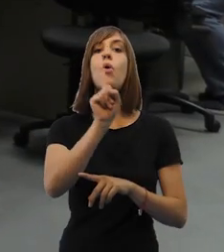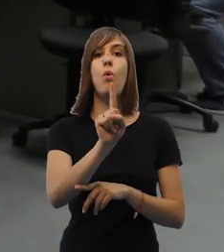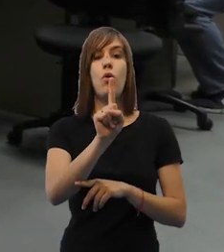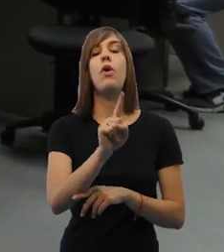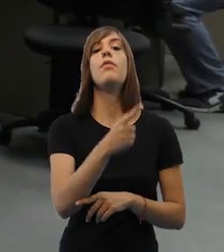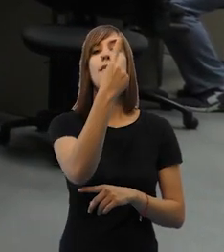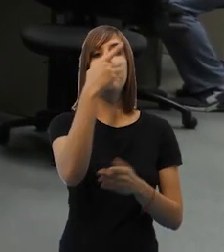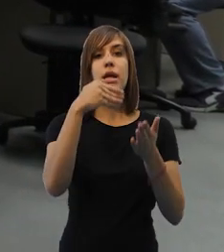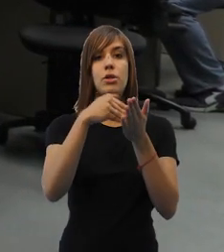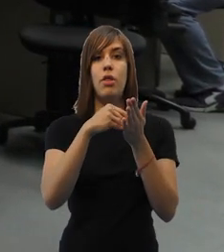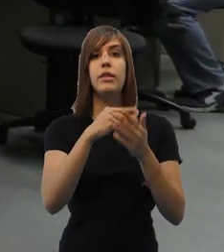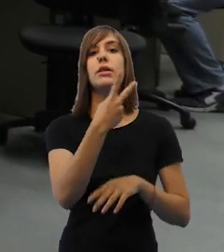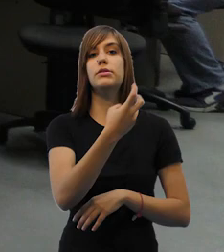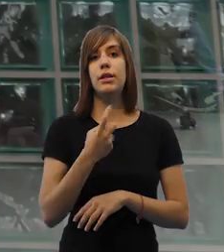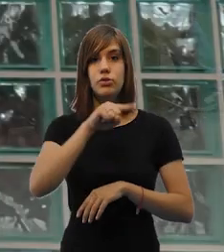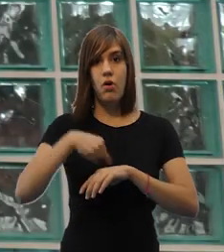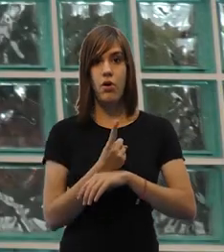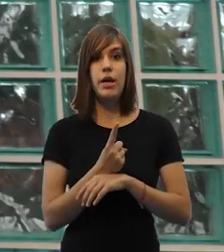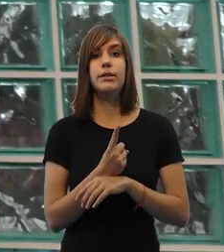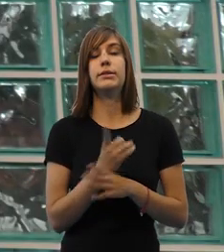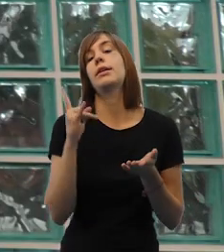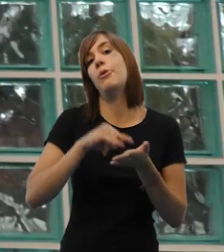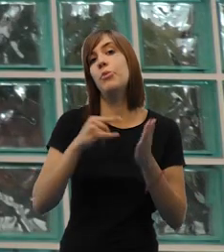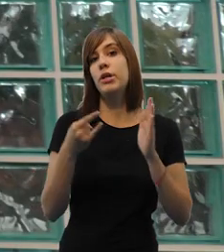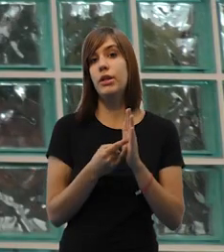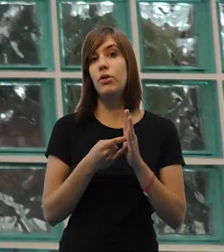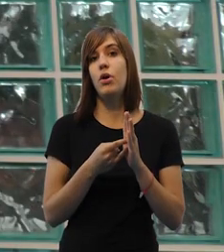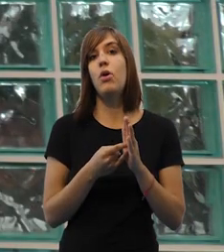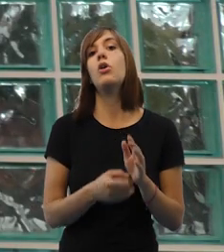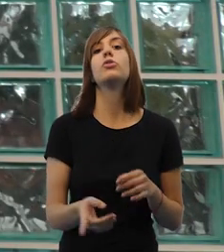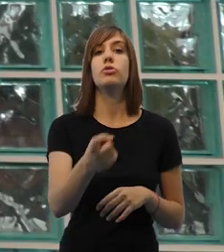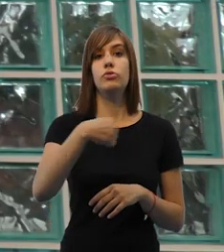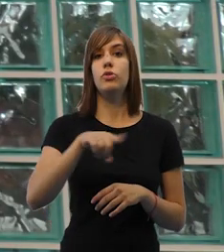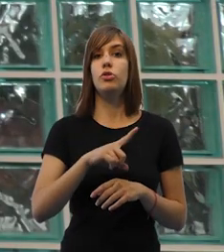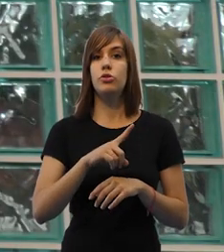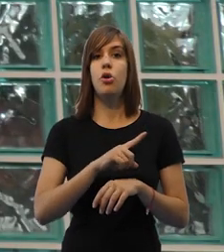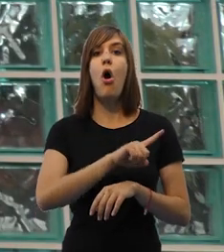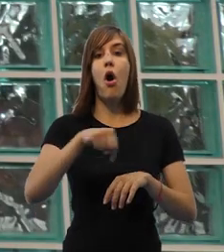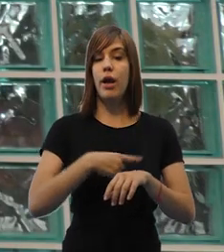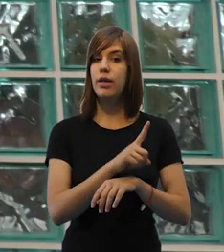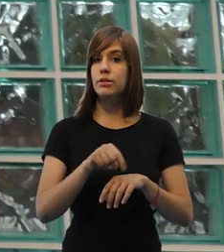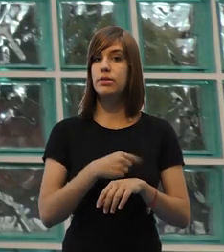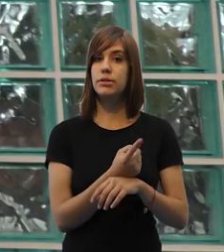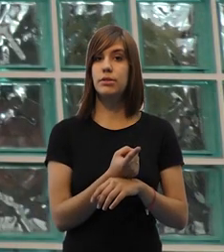de 1.200 horas y en el proyecto hemos ampliado las horas